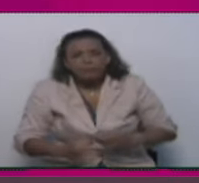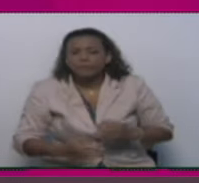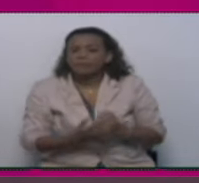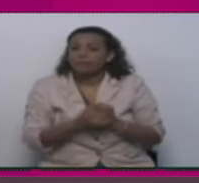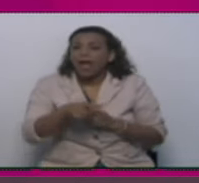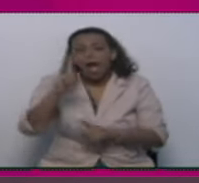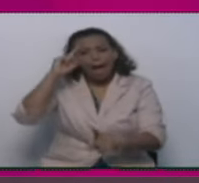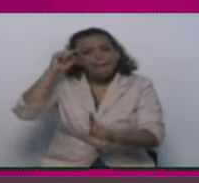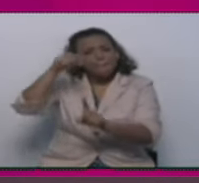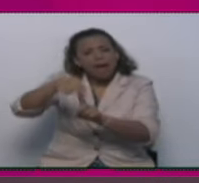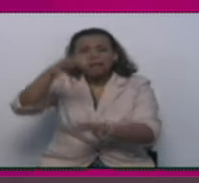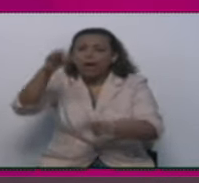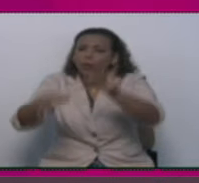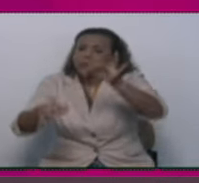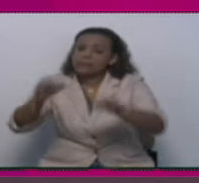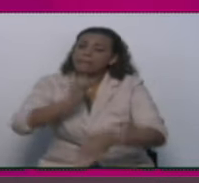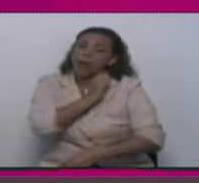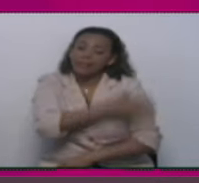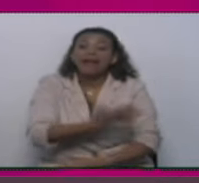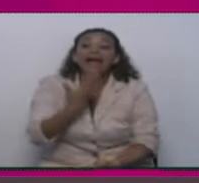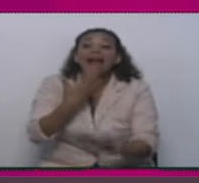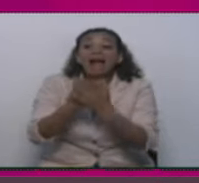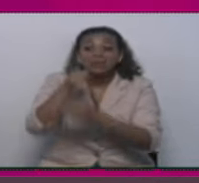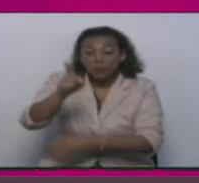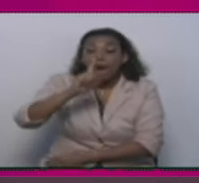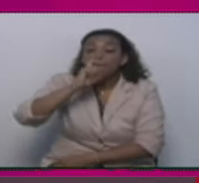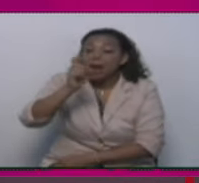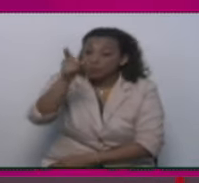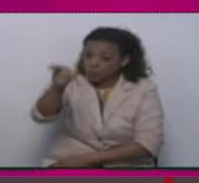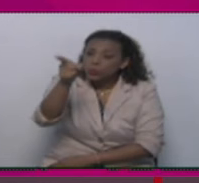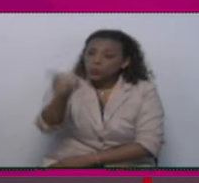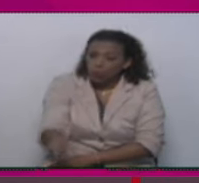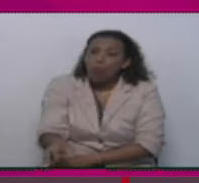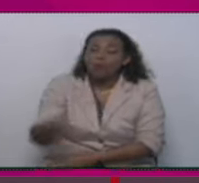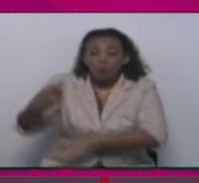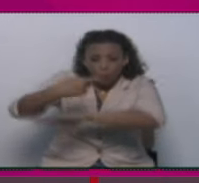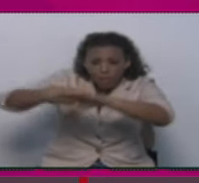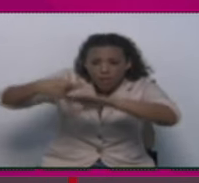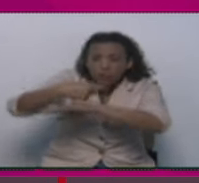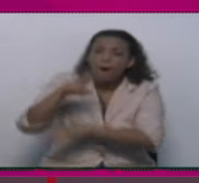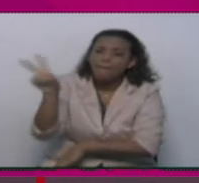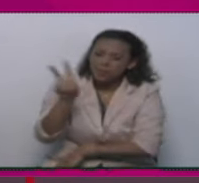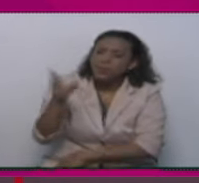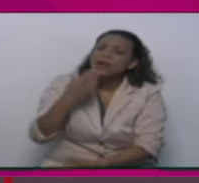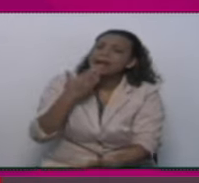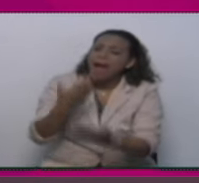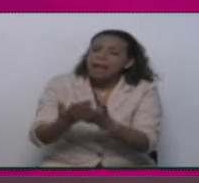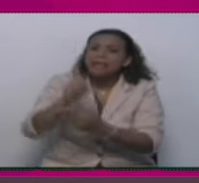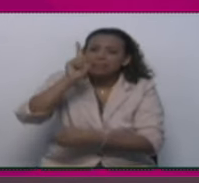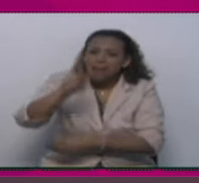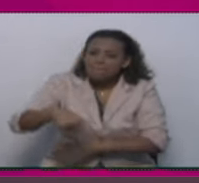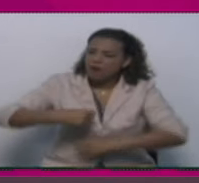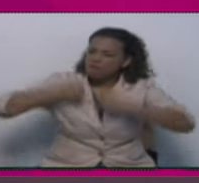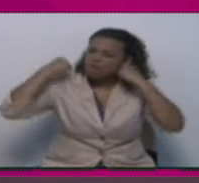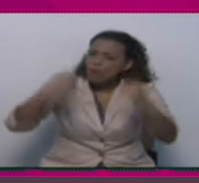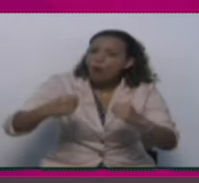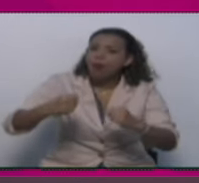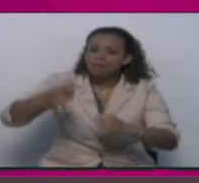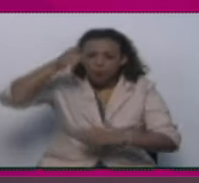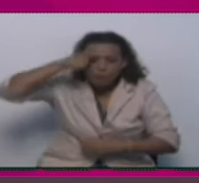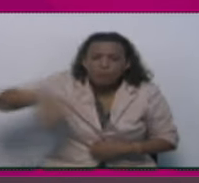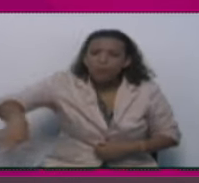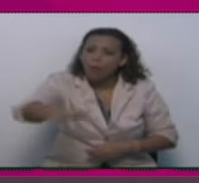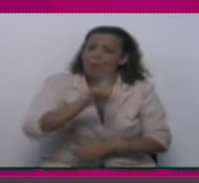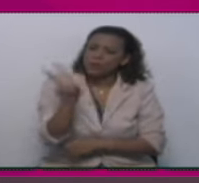la causa de Palestina. Gracias a usted, señor presidente, gracias a su gobierno y gracias a su valiente pueblo